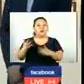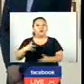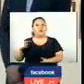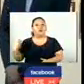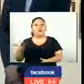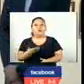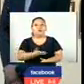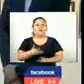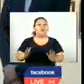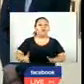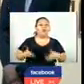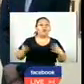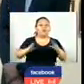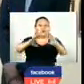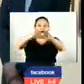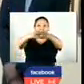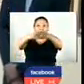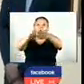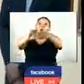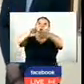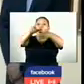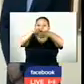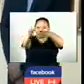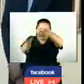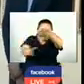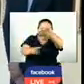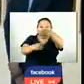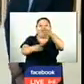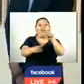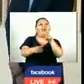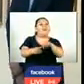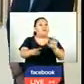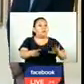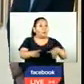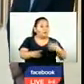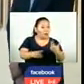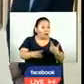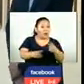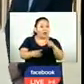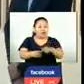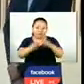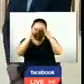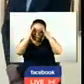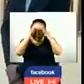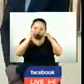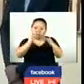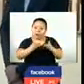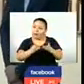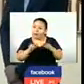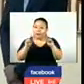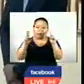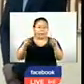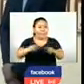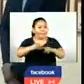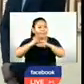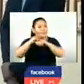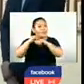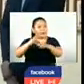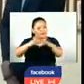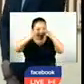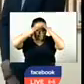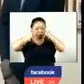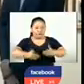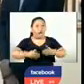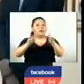a formar una comisión ad hoc una comisión que se va a dedicar exclusivamente a este